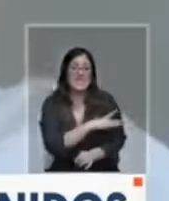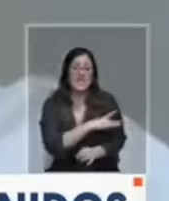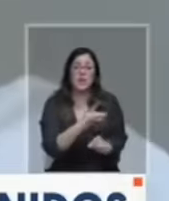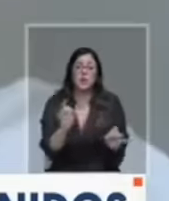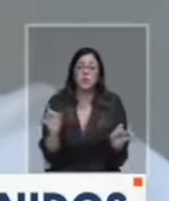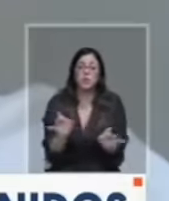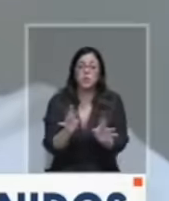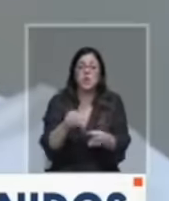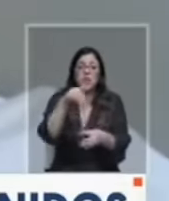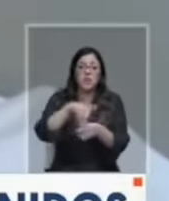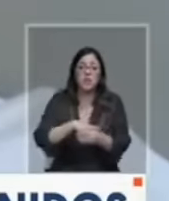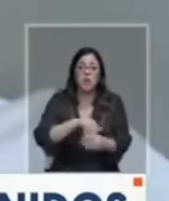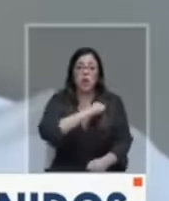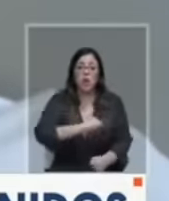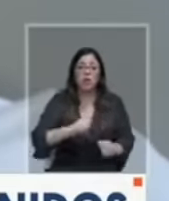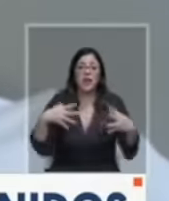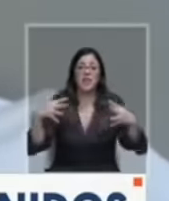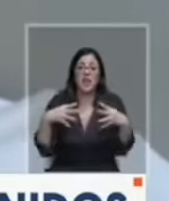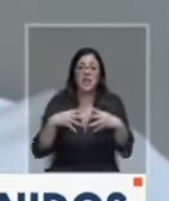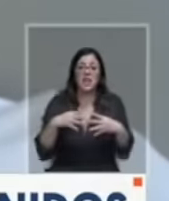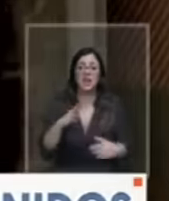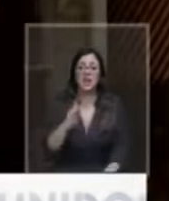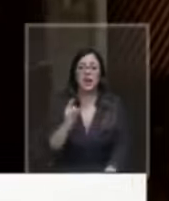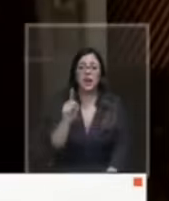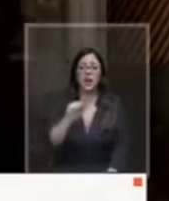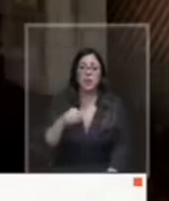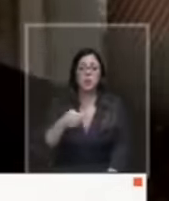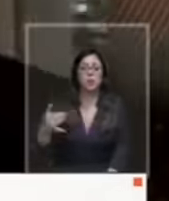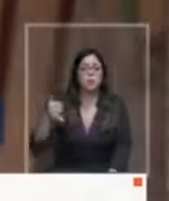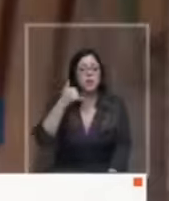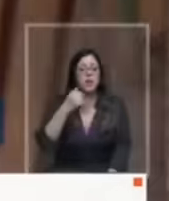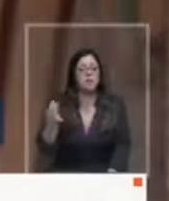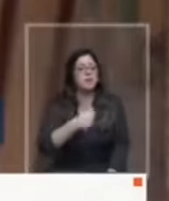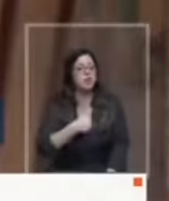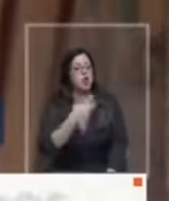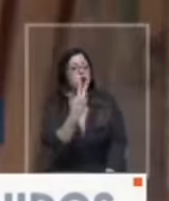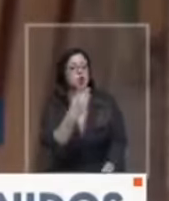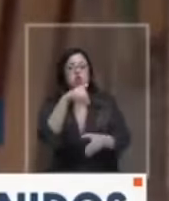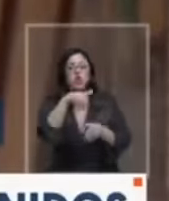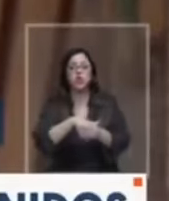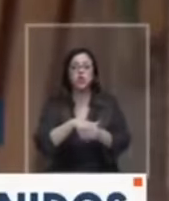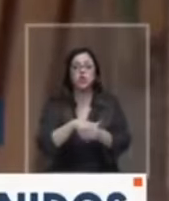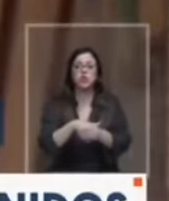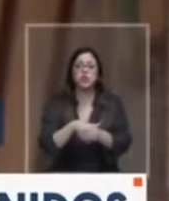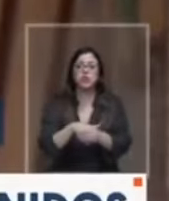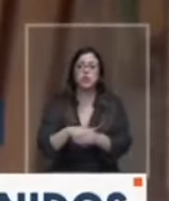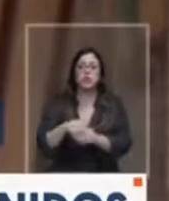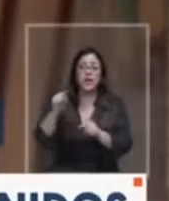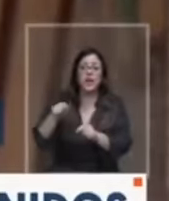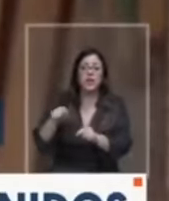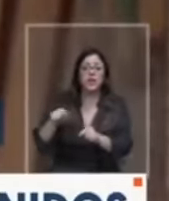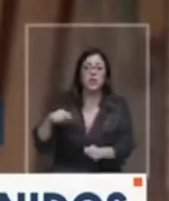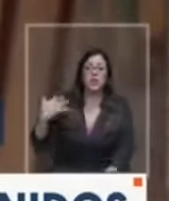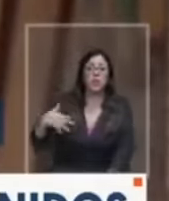guerra Bush me llama y me dice tengo ocho votos falta el suyo estérico en el primer momento sí pero